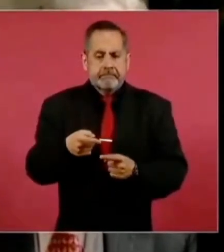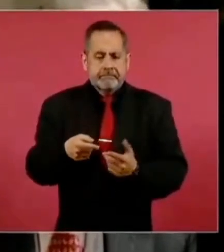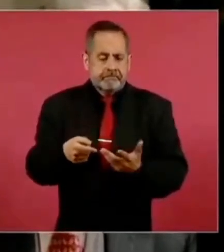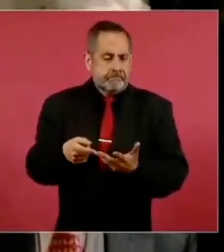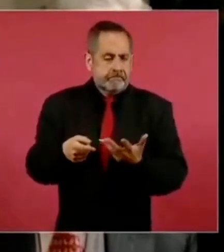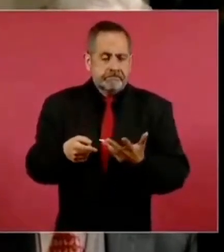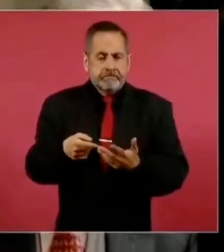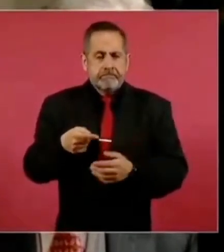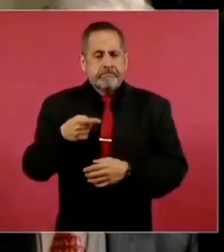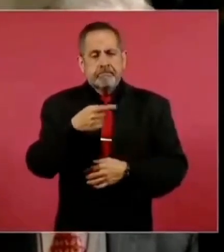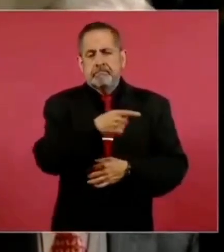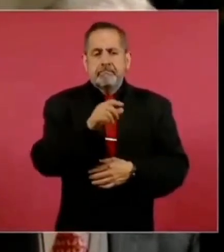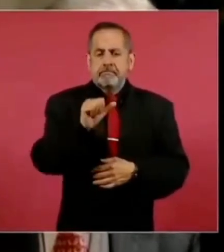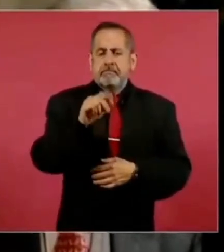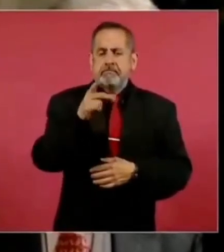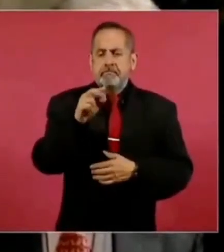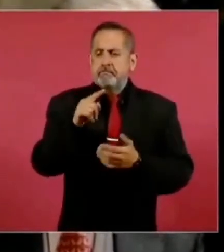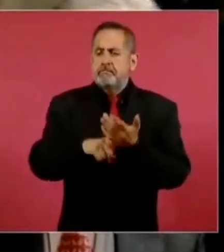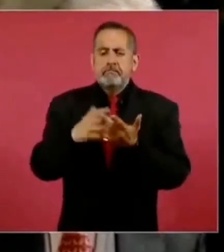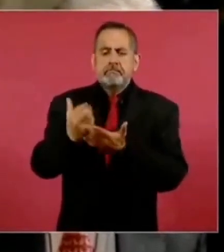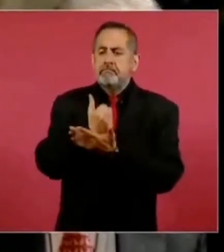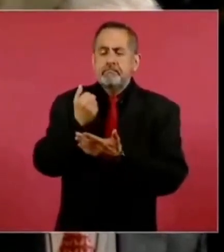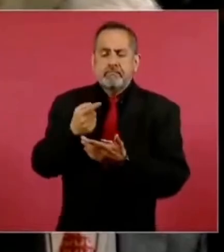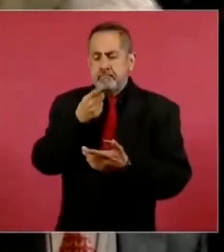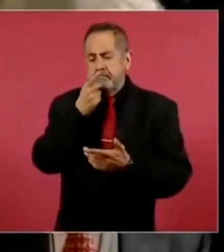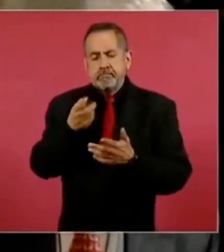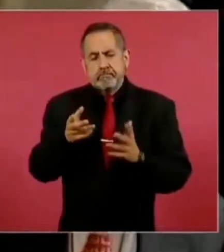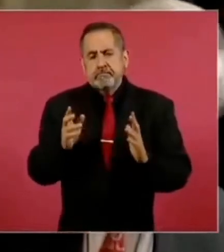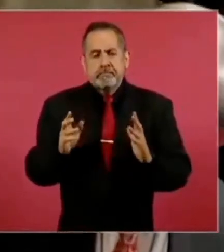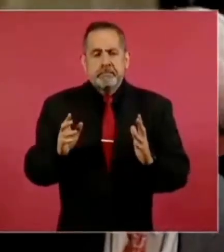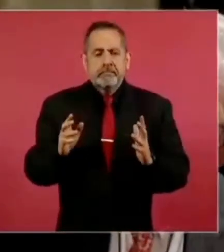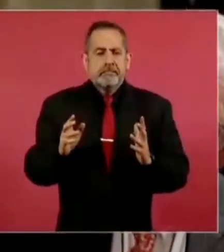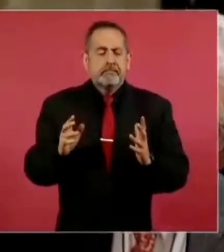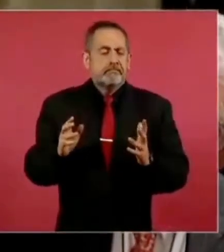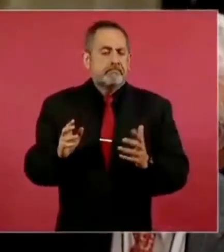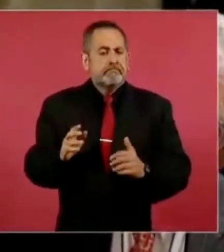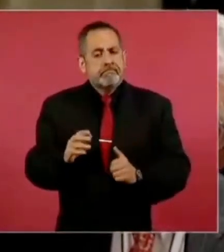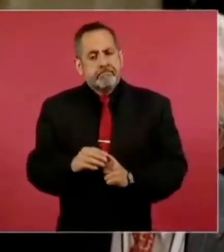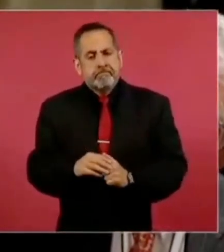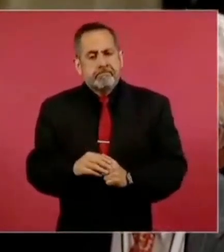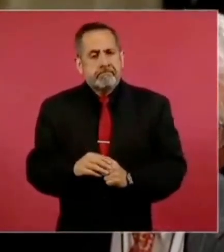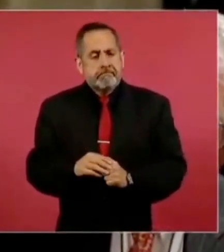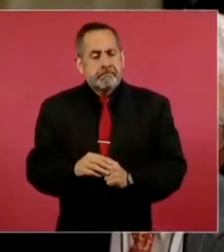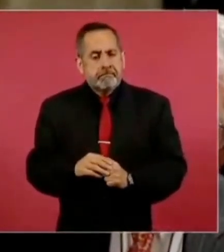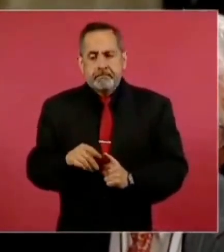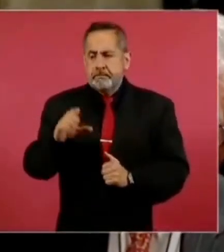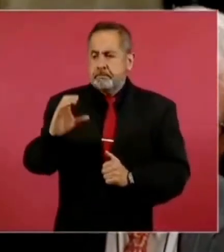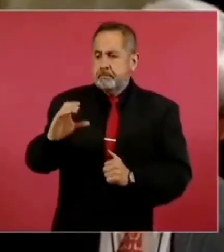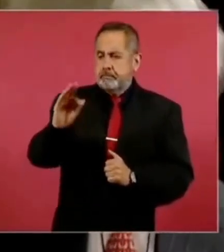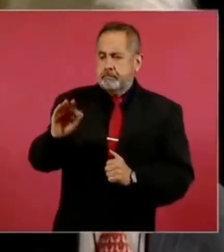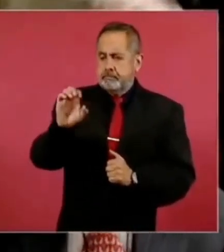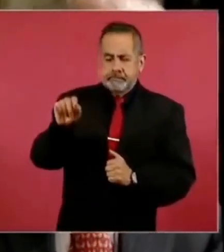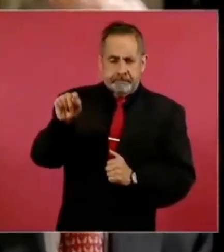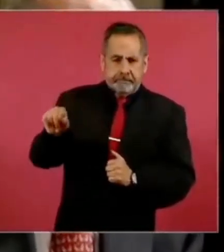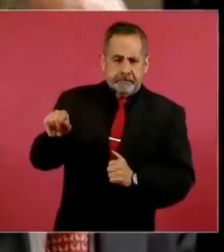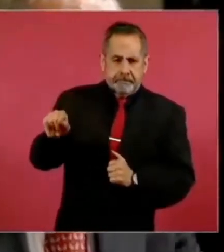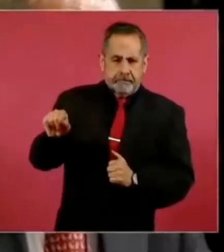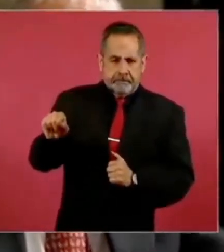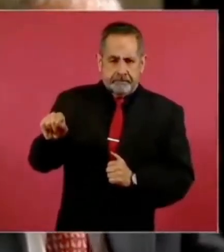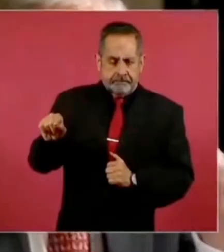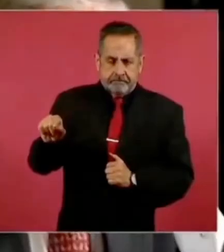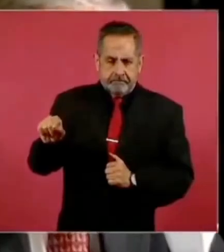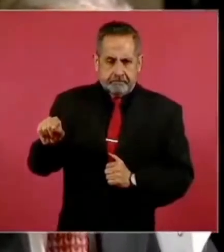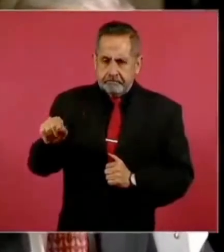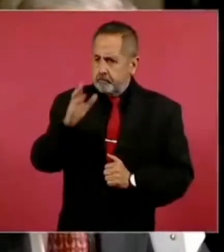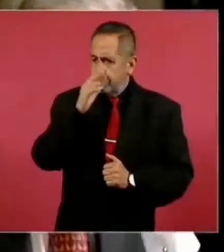los amparos los ganó y dijo que la Comisión Federal de Electricidad no podía seguir